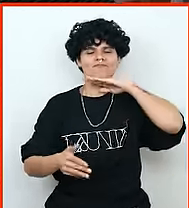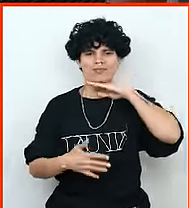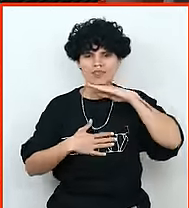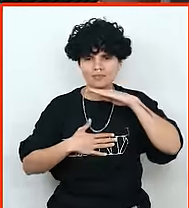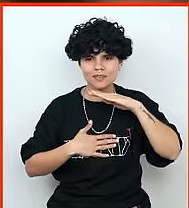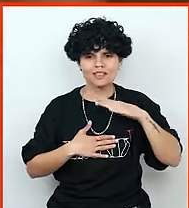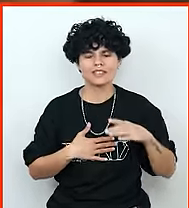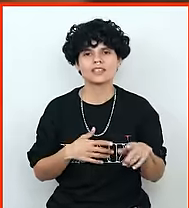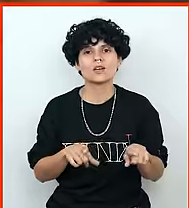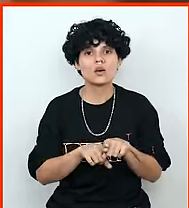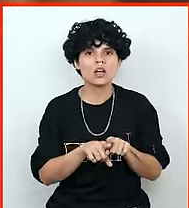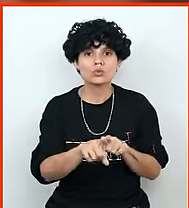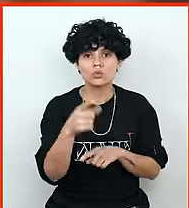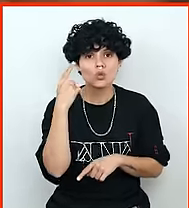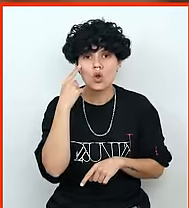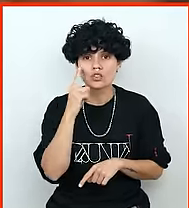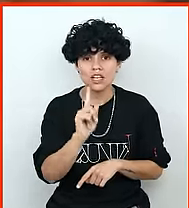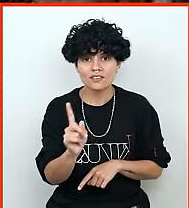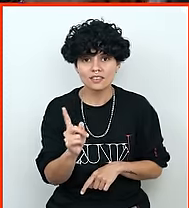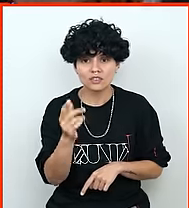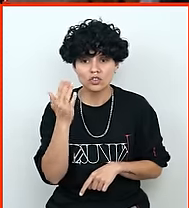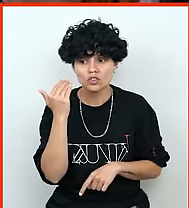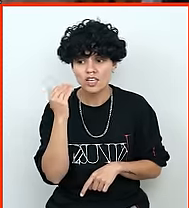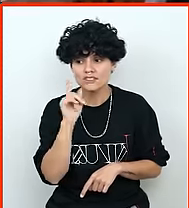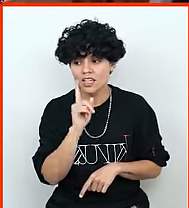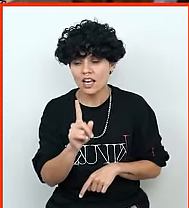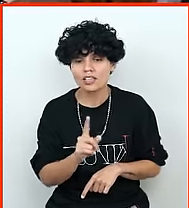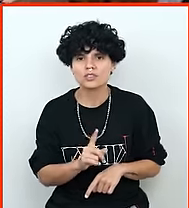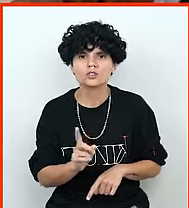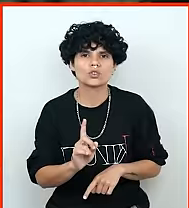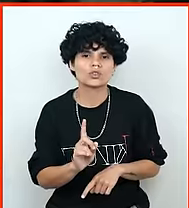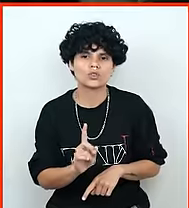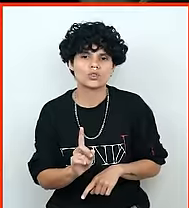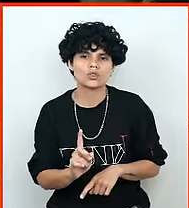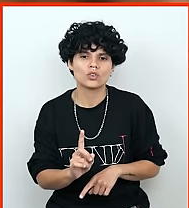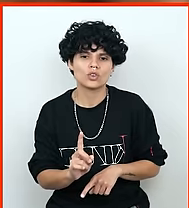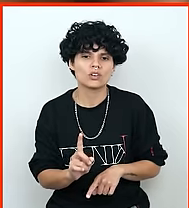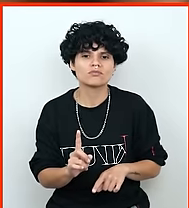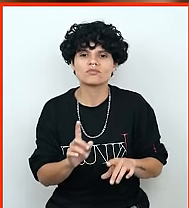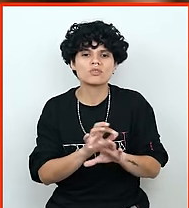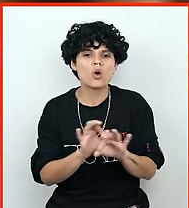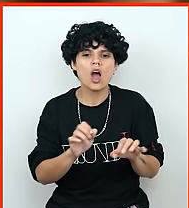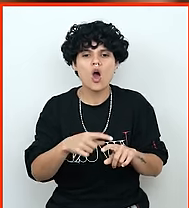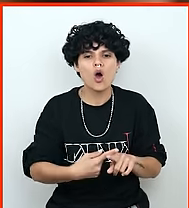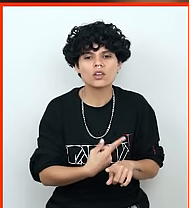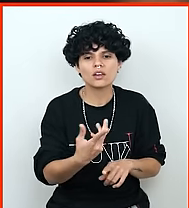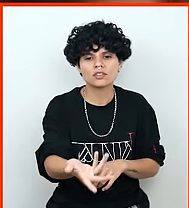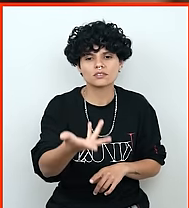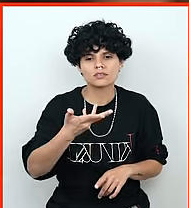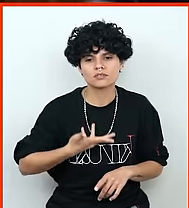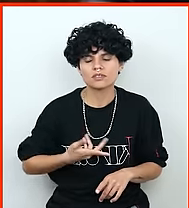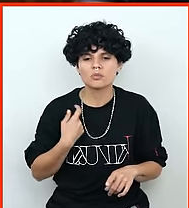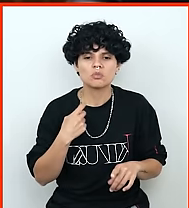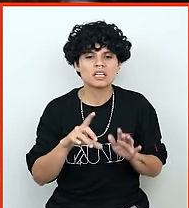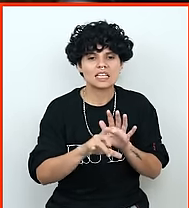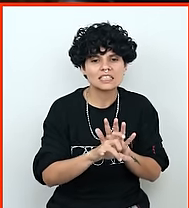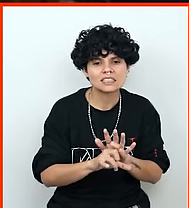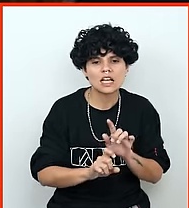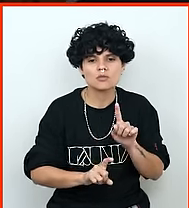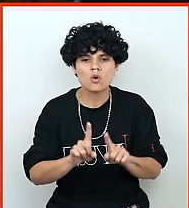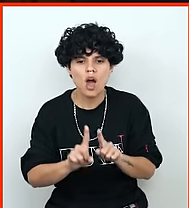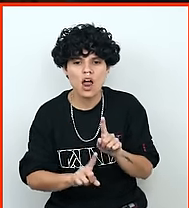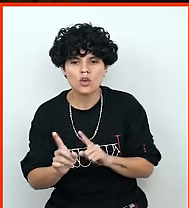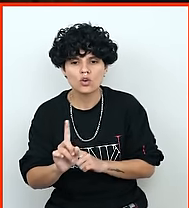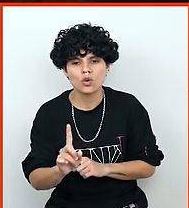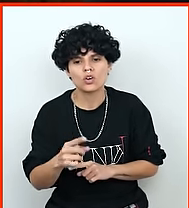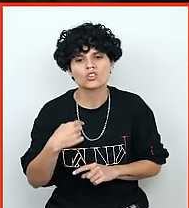historia de esta persona de nene que no sabes quién es, ¿no? No, pues hasta el día de hoy. No, hasta el día de hoy nunca. No, nunca me ha vuelto a mandar ni siquiera un Instagram. Claro, un DM. Desde que salió el